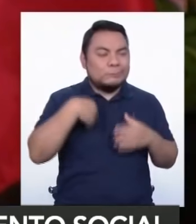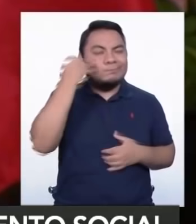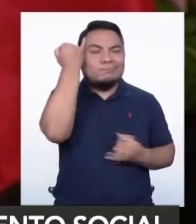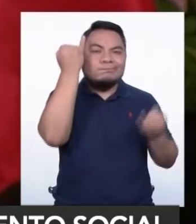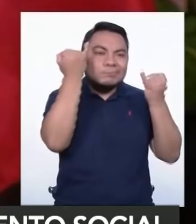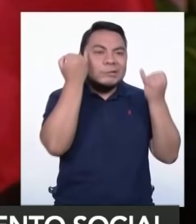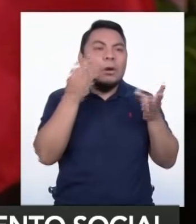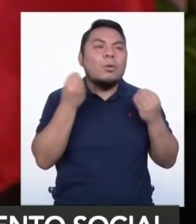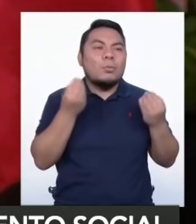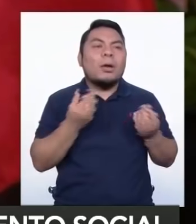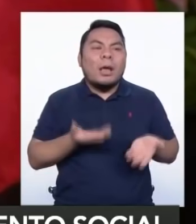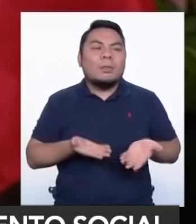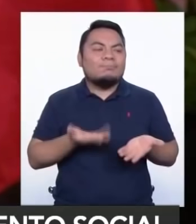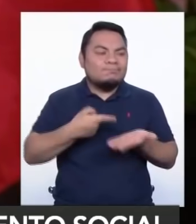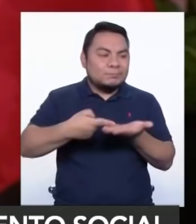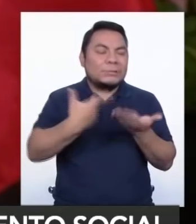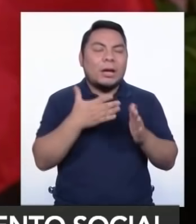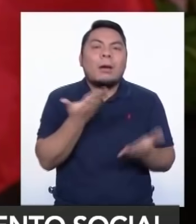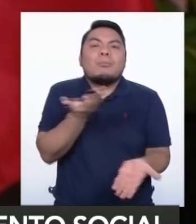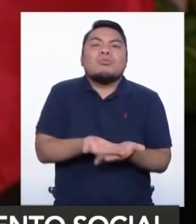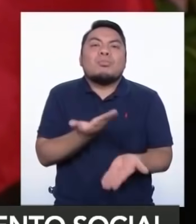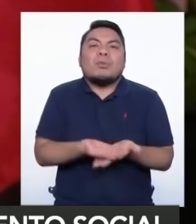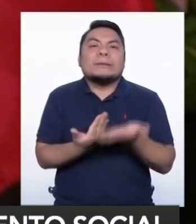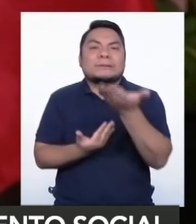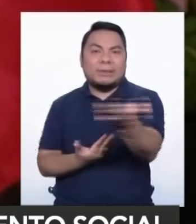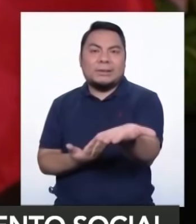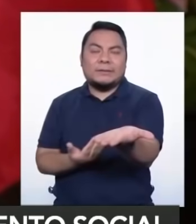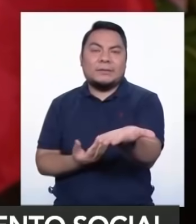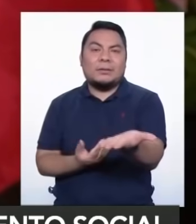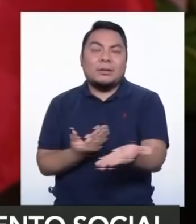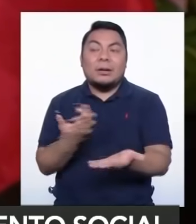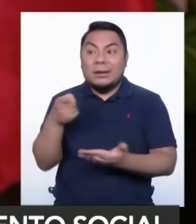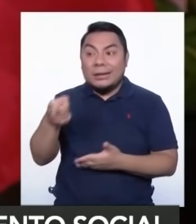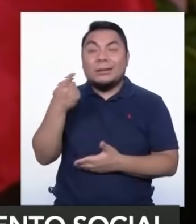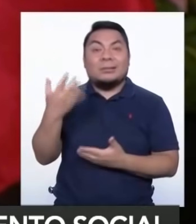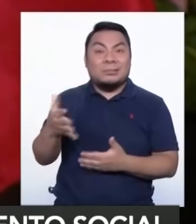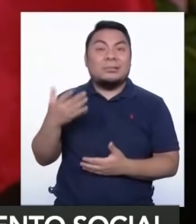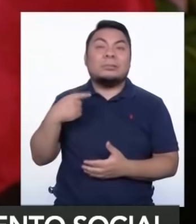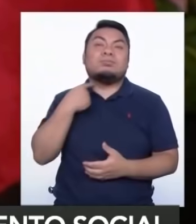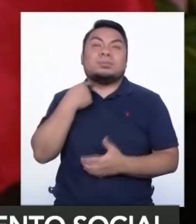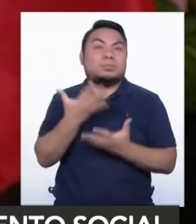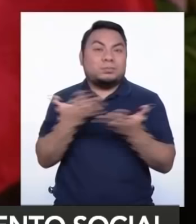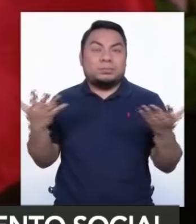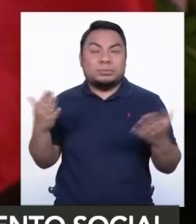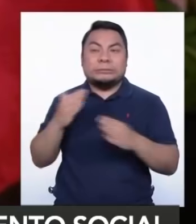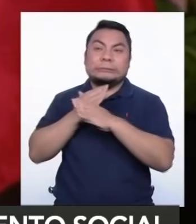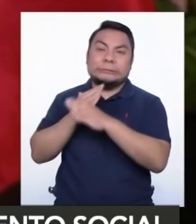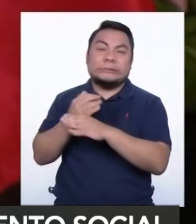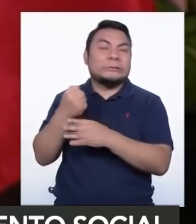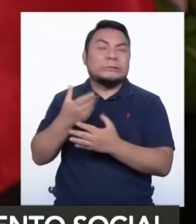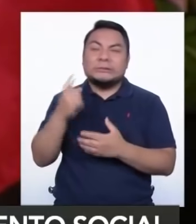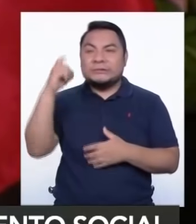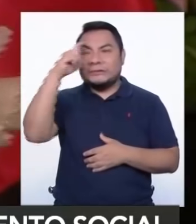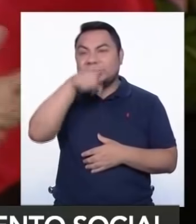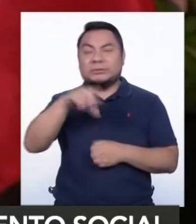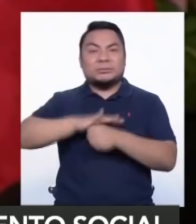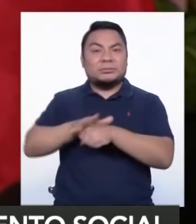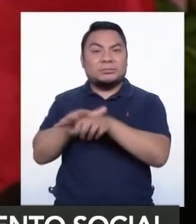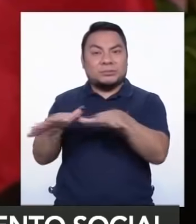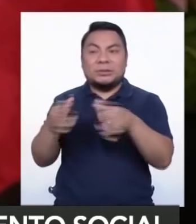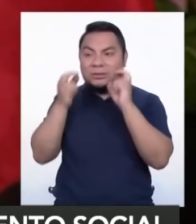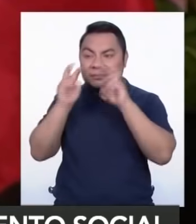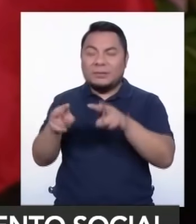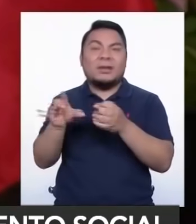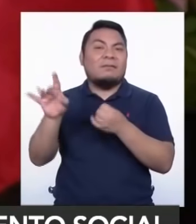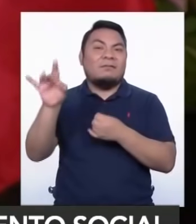propuestas, propuestas concretas de cómo, ante esa realidad que no se puede evitar, que estamos viendo